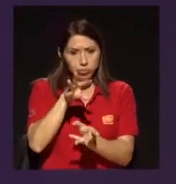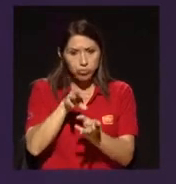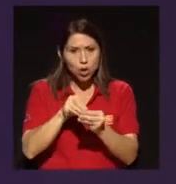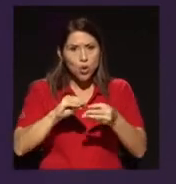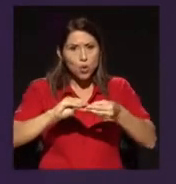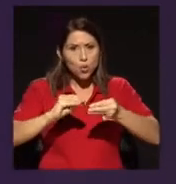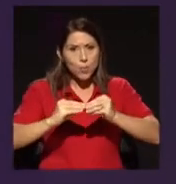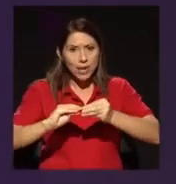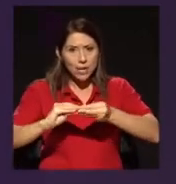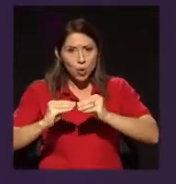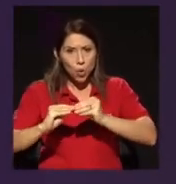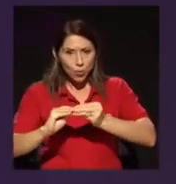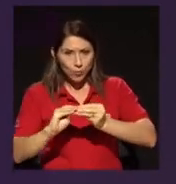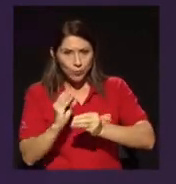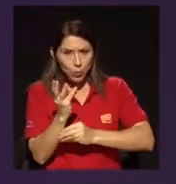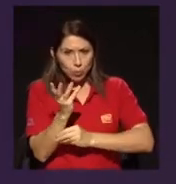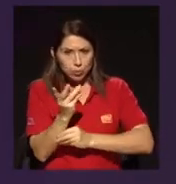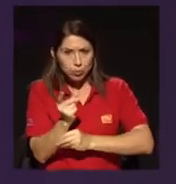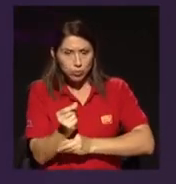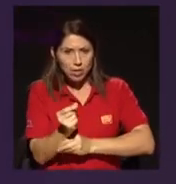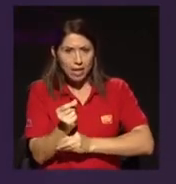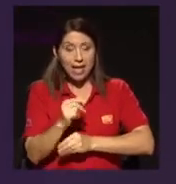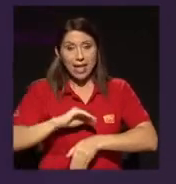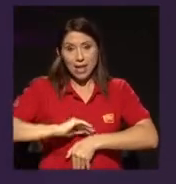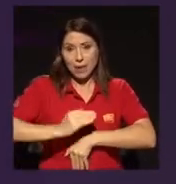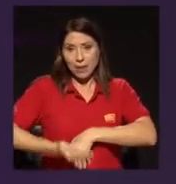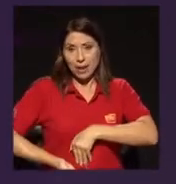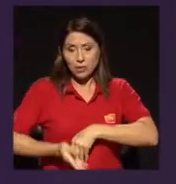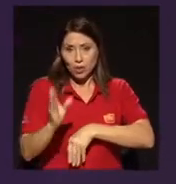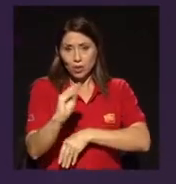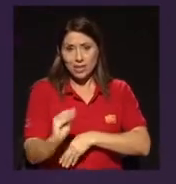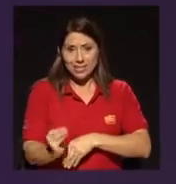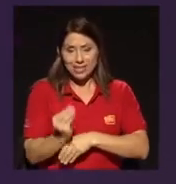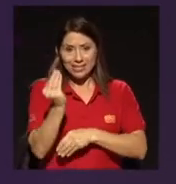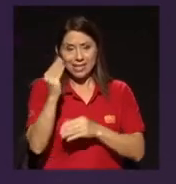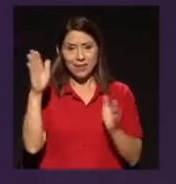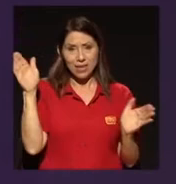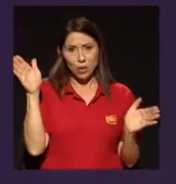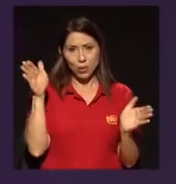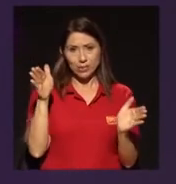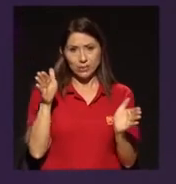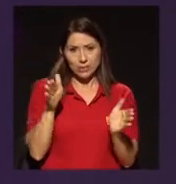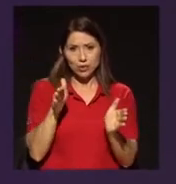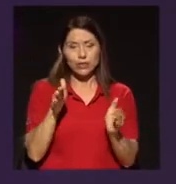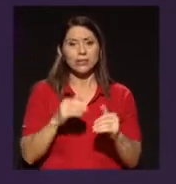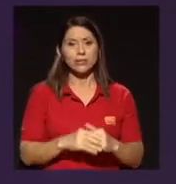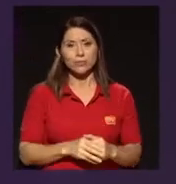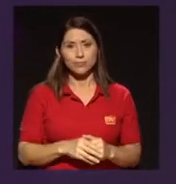numérico, el embarazo en adolescencia ha venido disminuyendo.